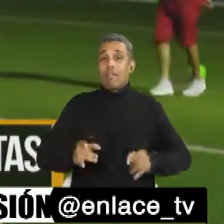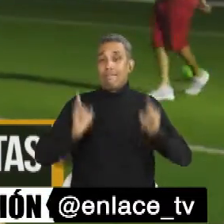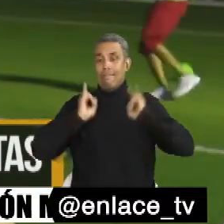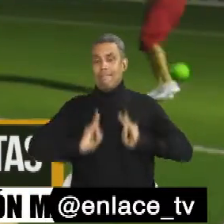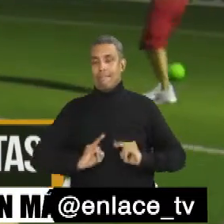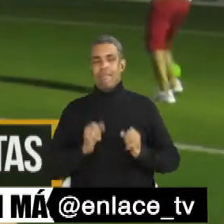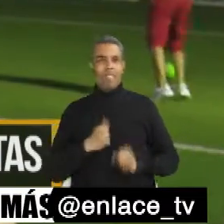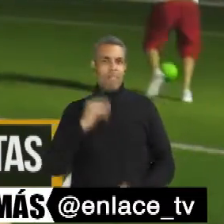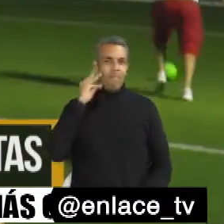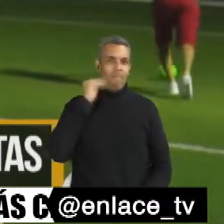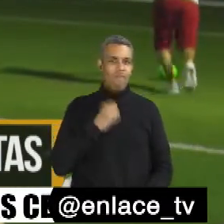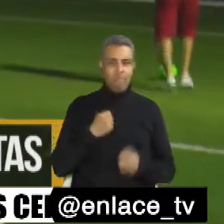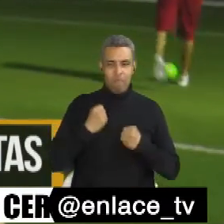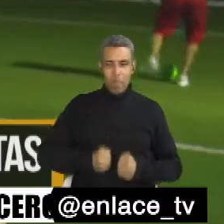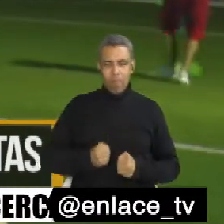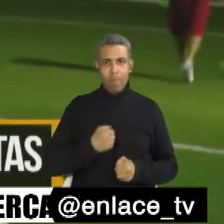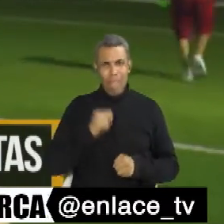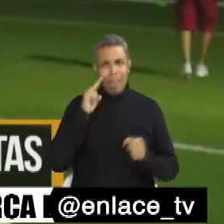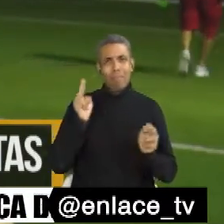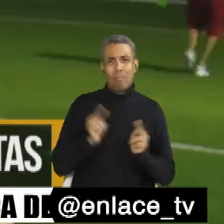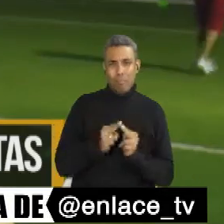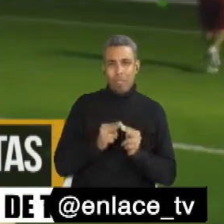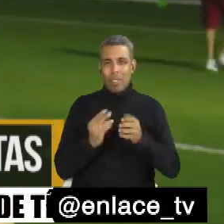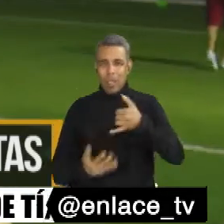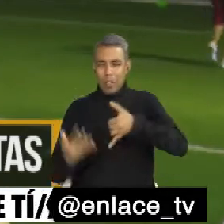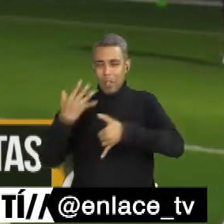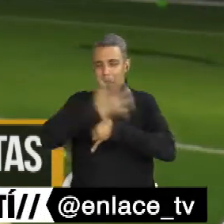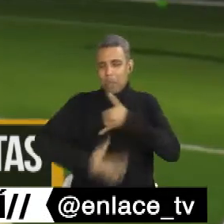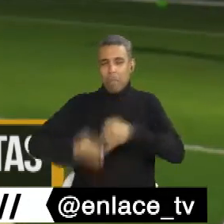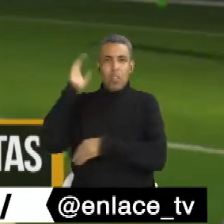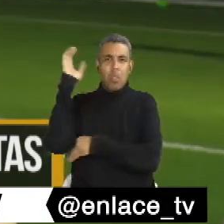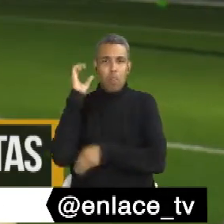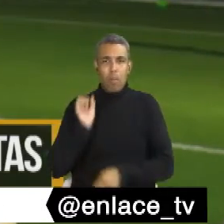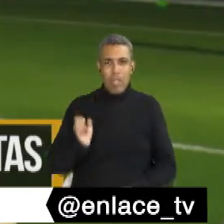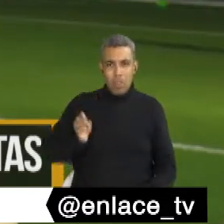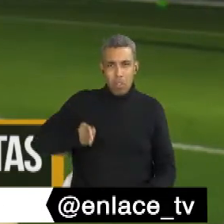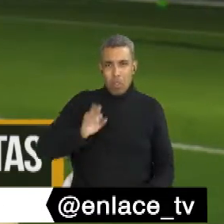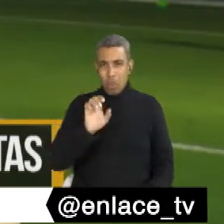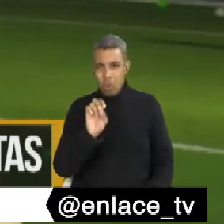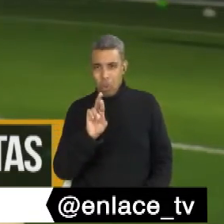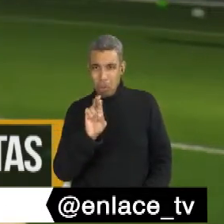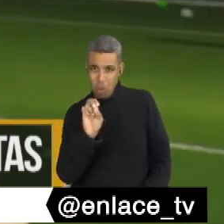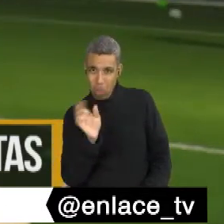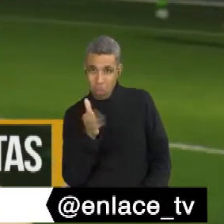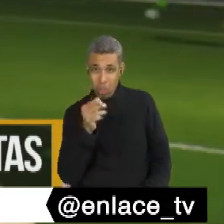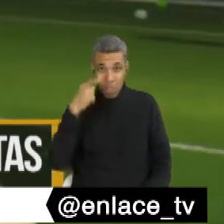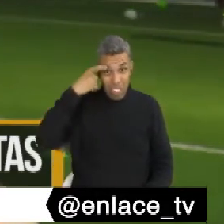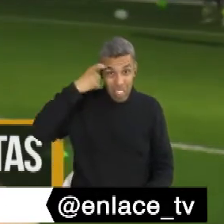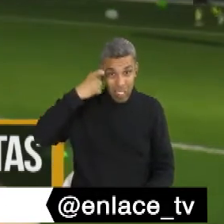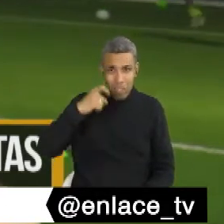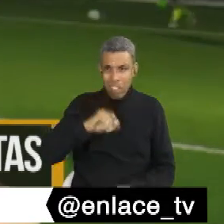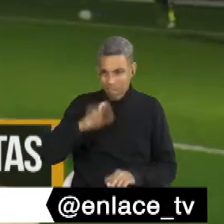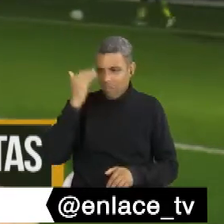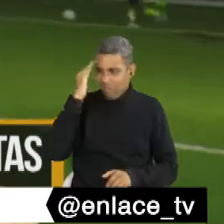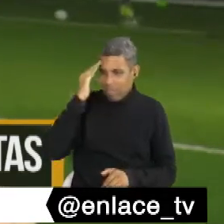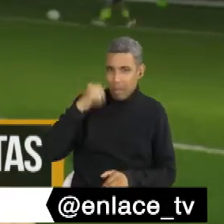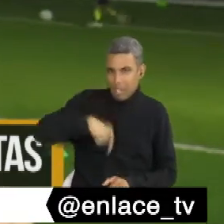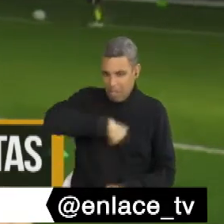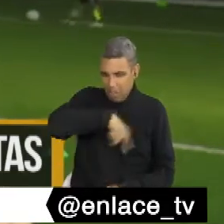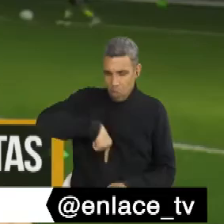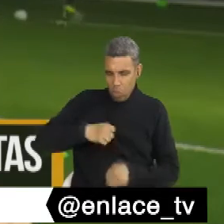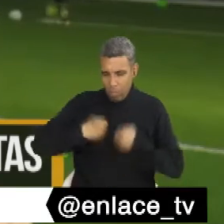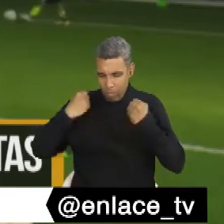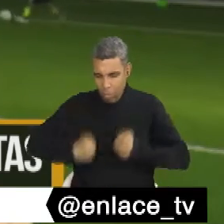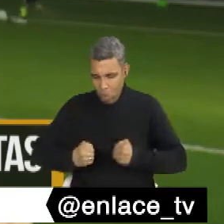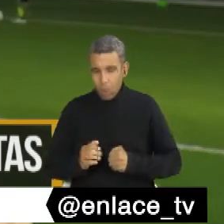ganado en los campeonatos en los cuales hemos participado por parte de la Federación Colombiana, Di Mayor, Di Fútbol, un club que mantiene la